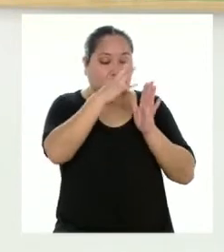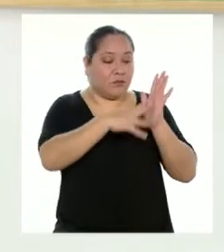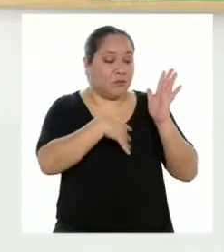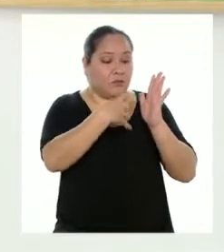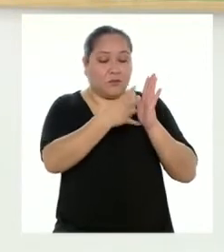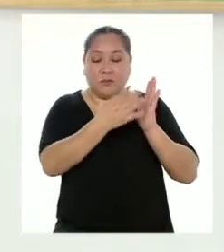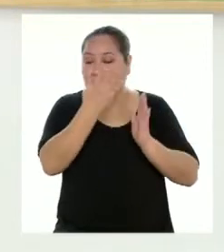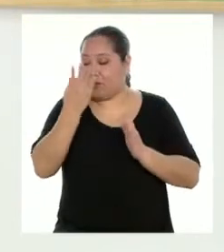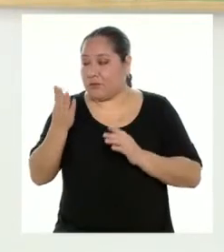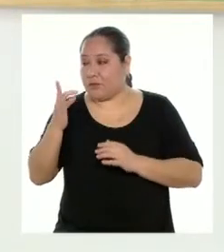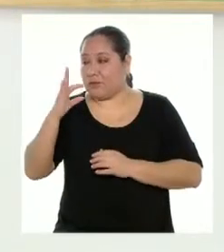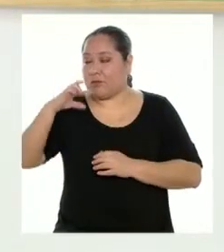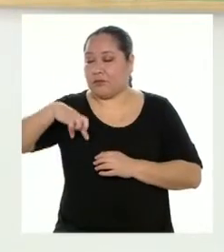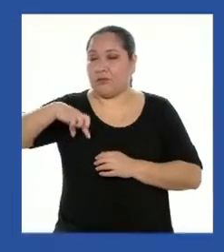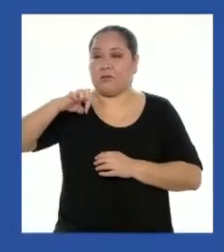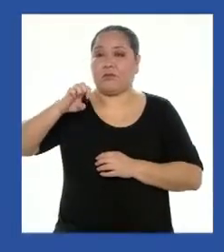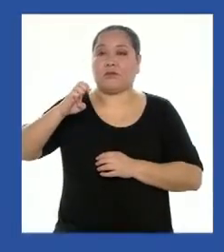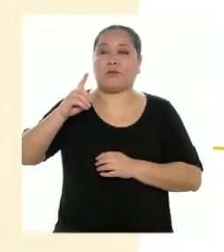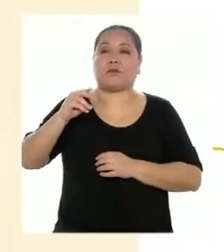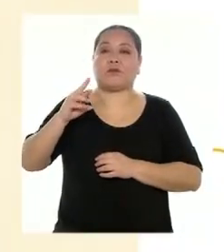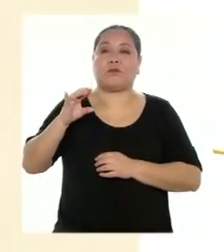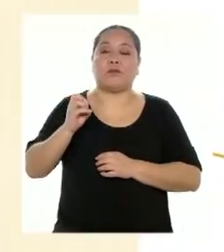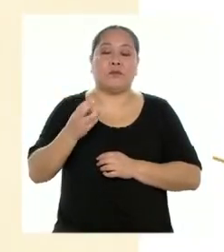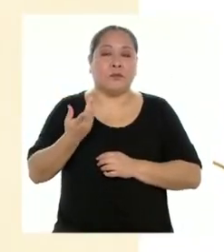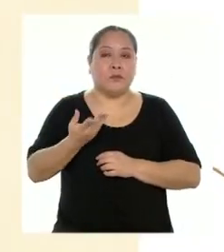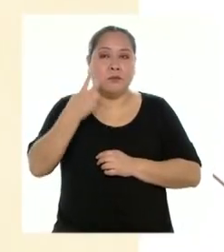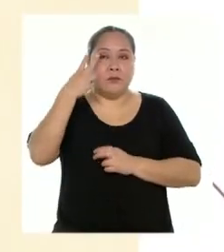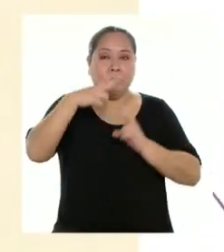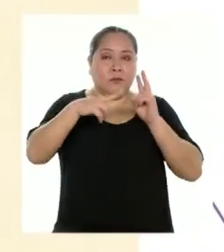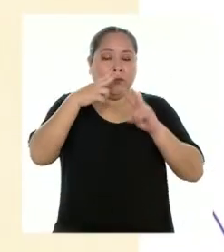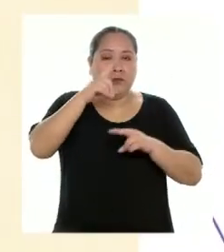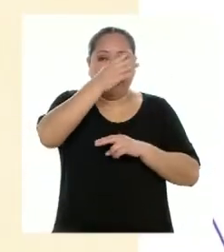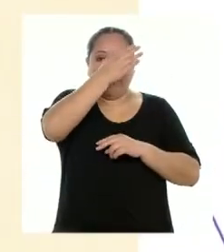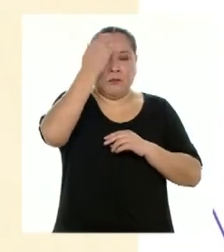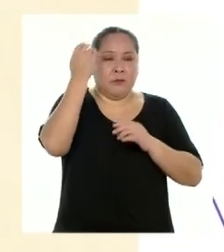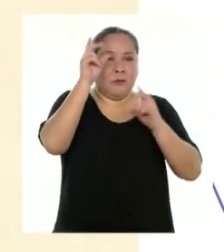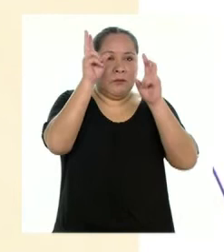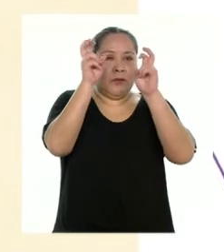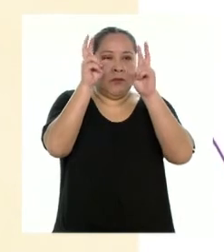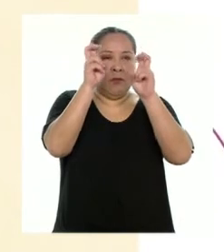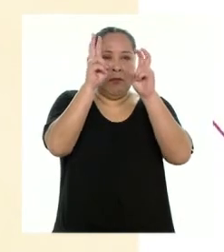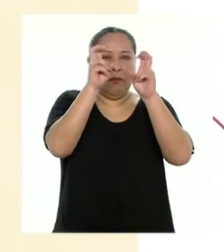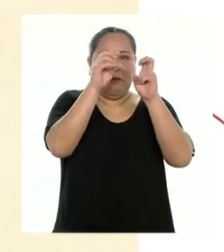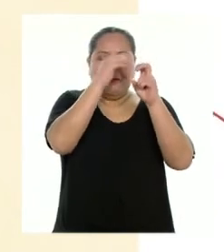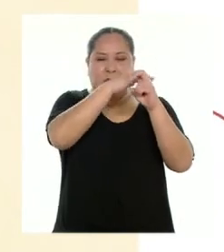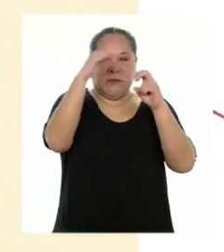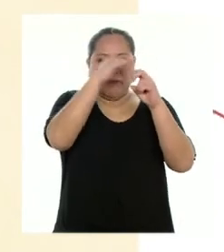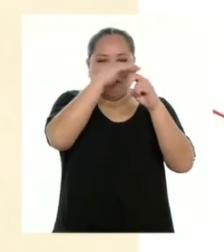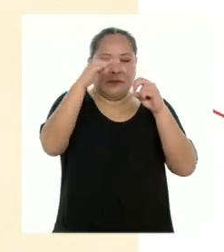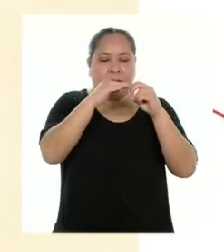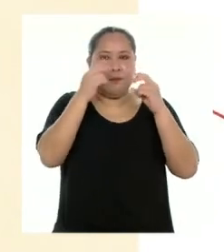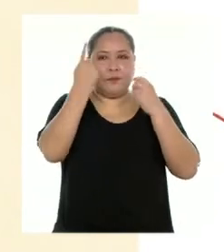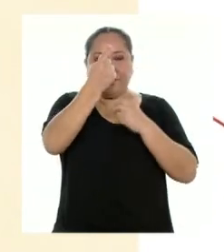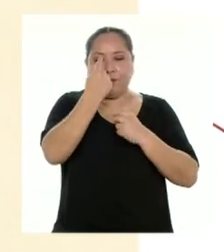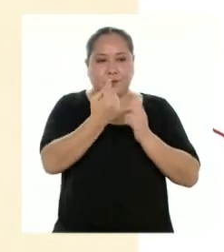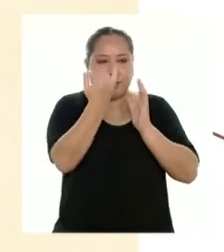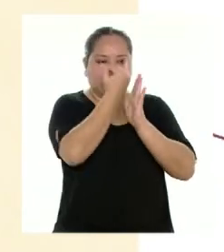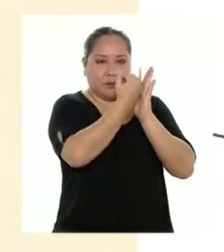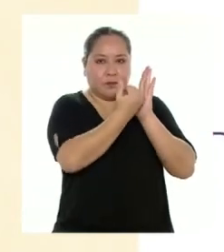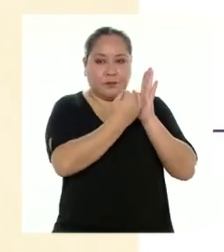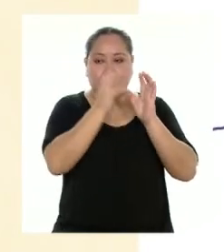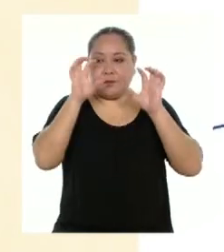Pedro. Veamos cómo quedó. No se olviden de colocarle títulos a cada uno de sus gráficos y colocar los porcentajes